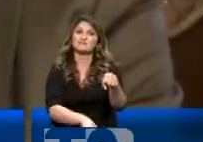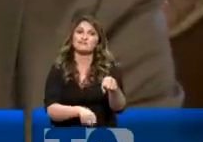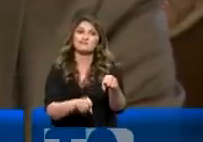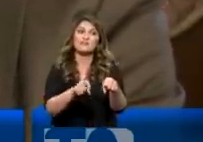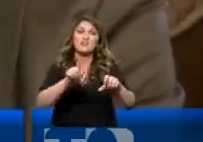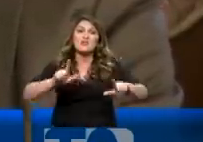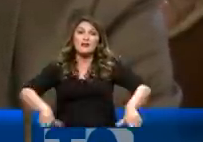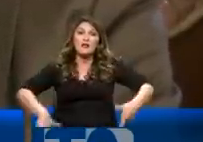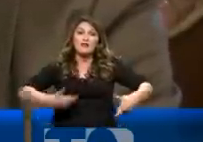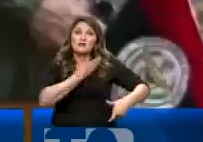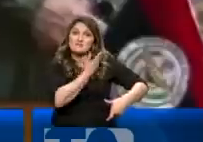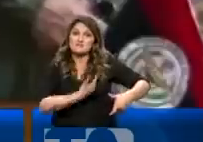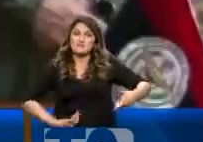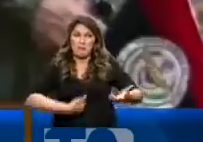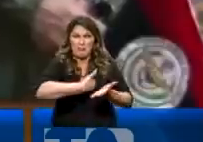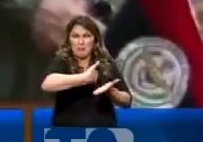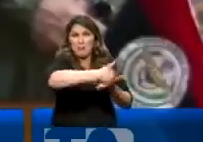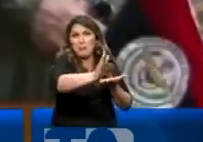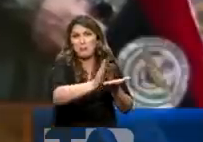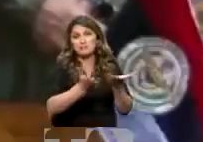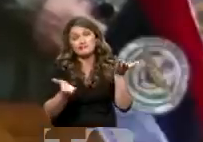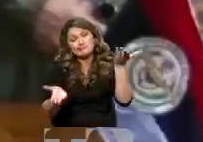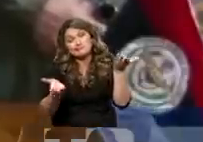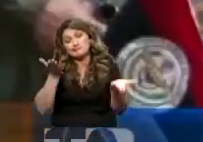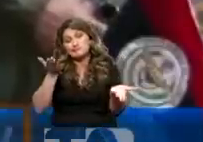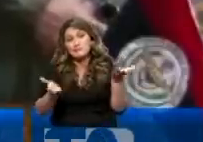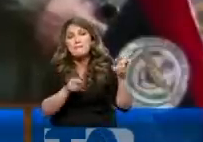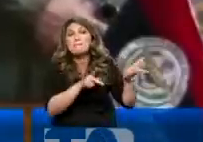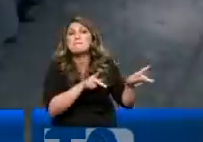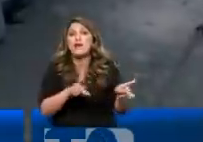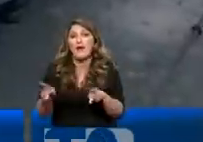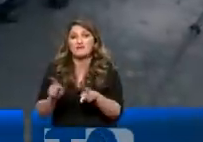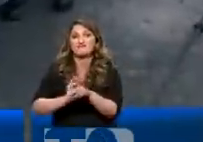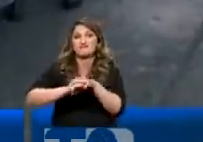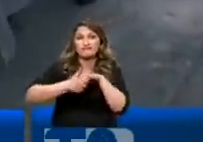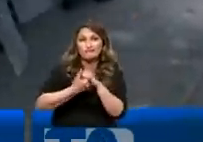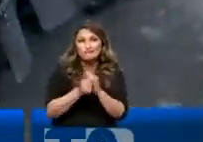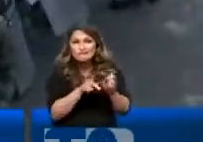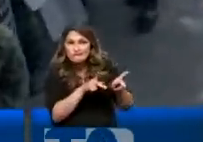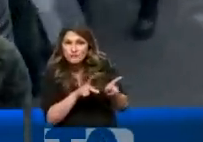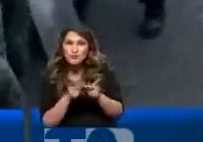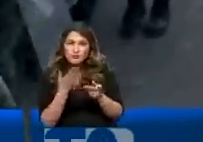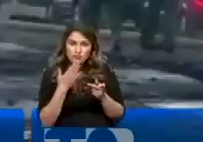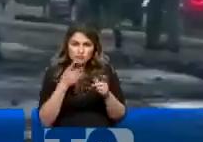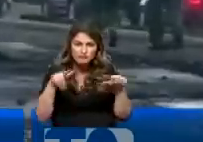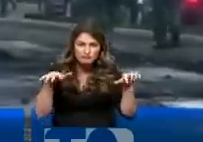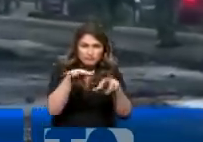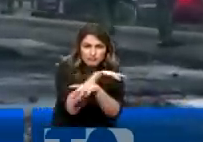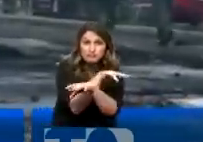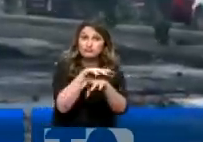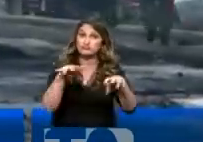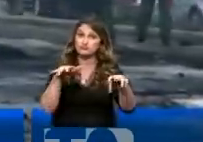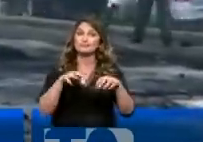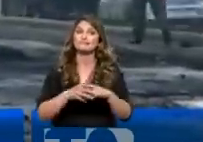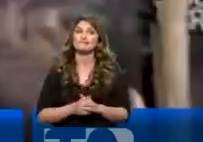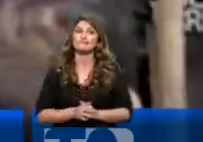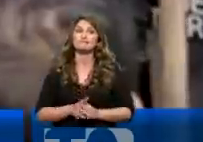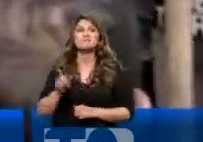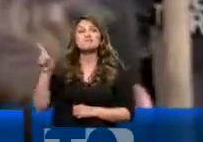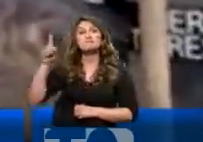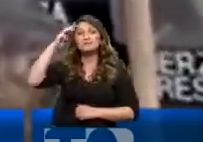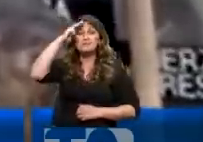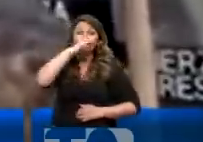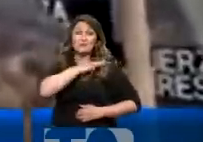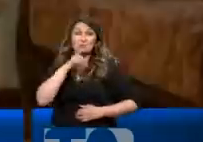¿Derrocar algún gobierno? Las disposiciones del comando eran cero uso de armas letales y, entre otras tareas, la protección de